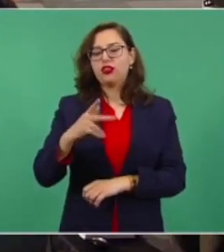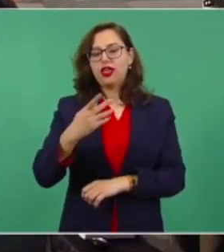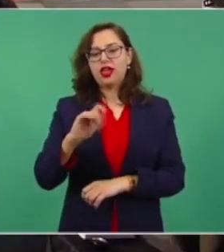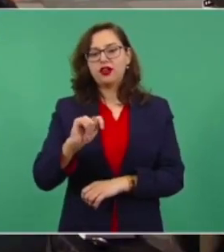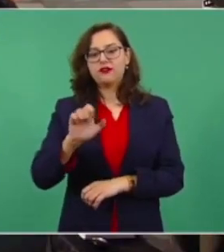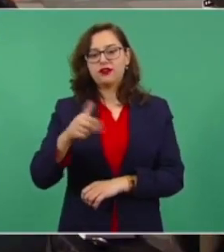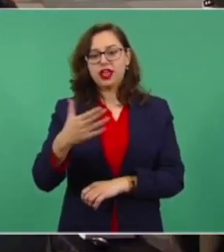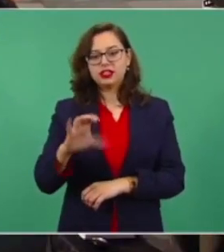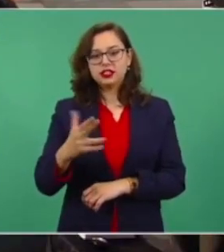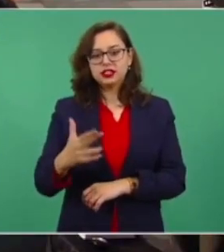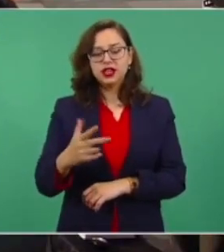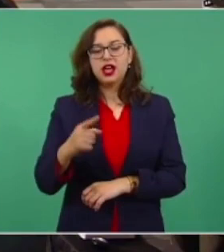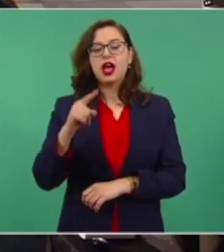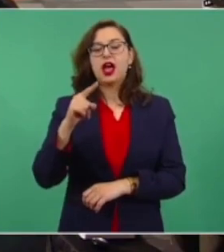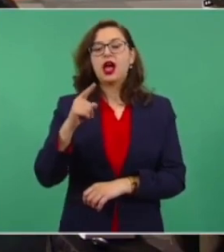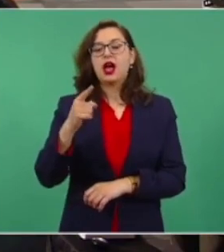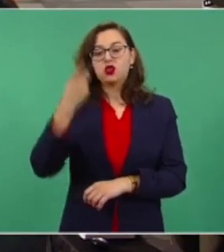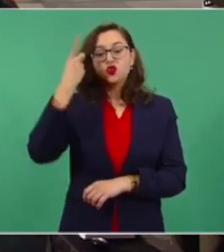negoció